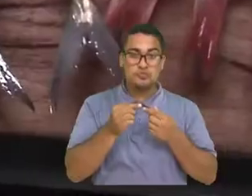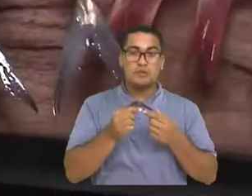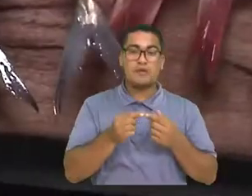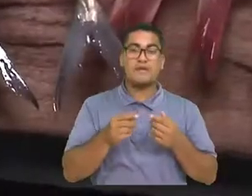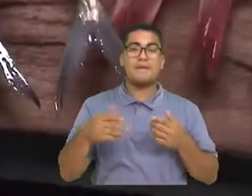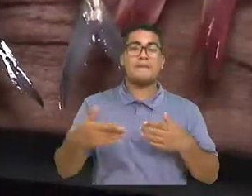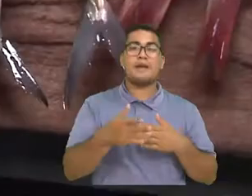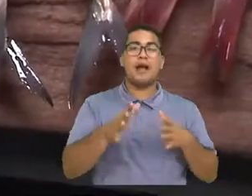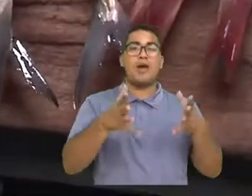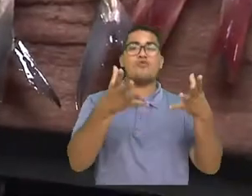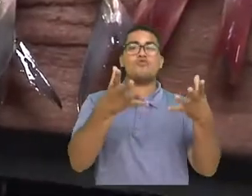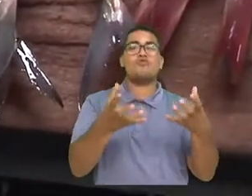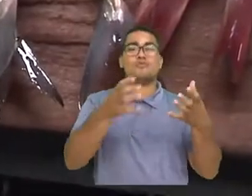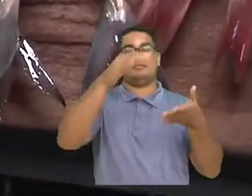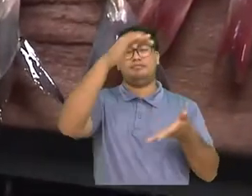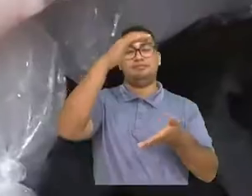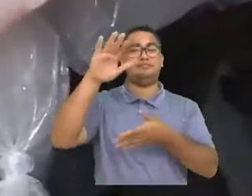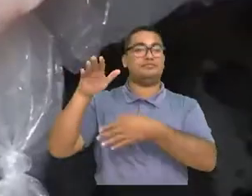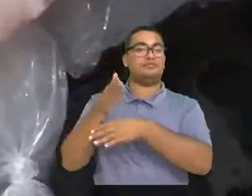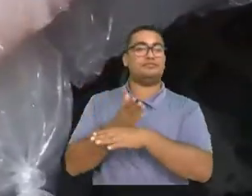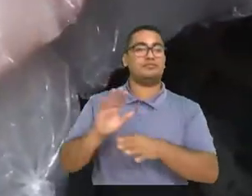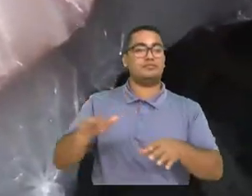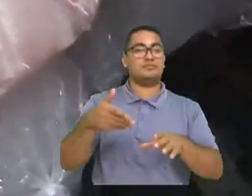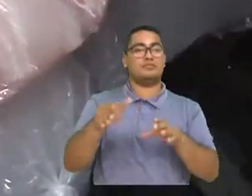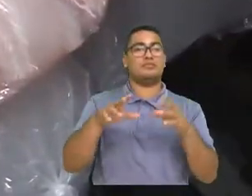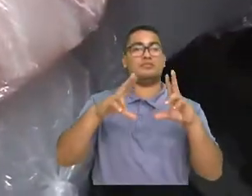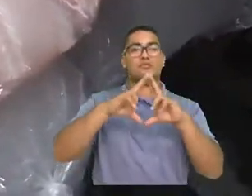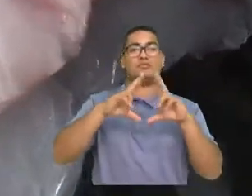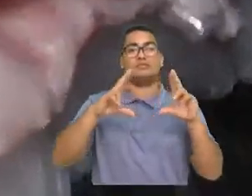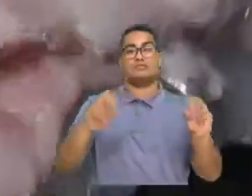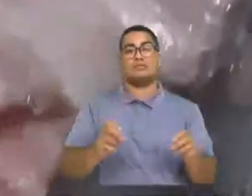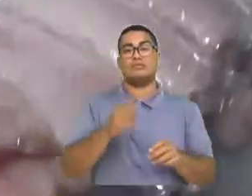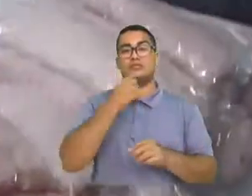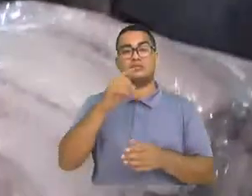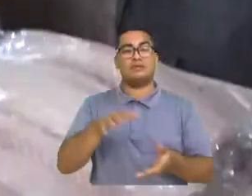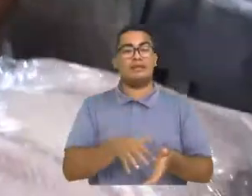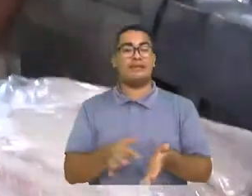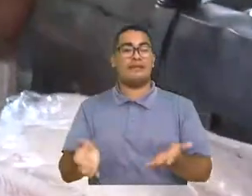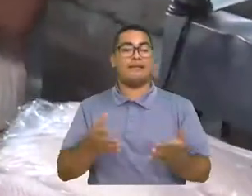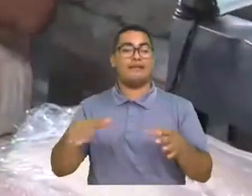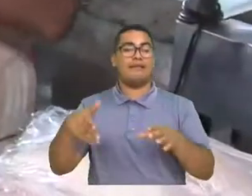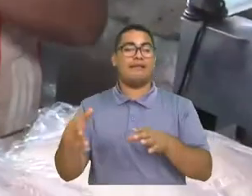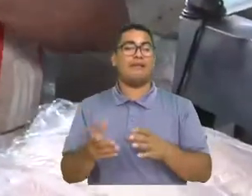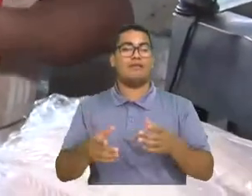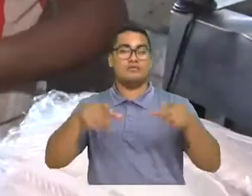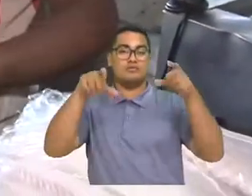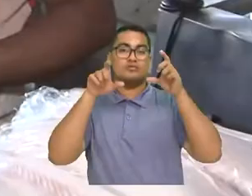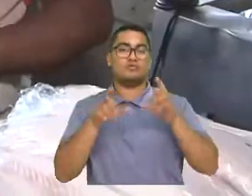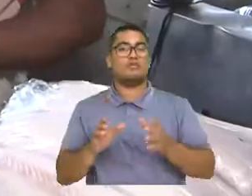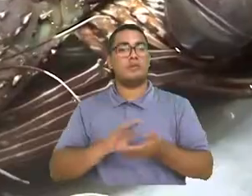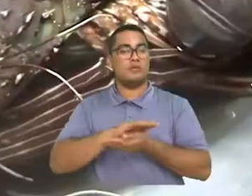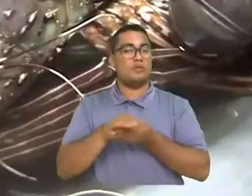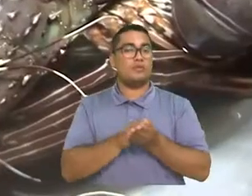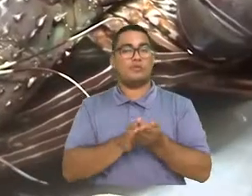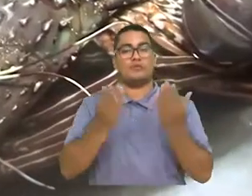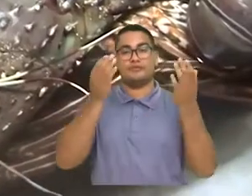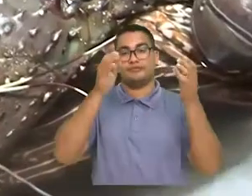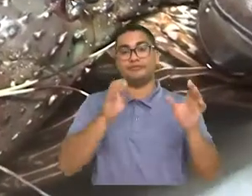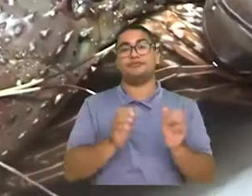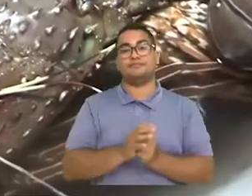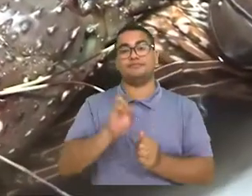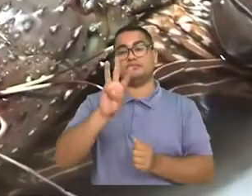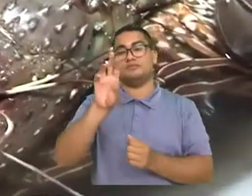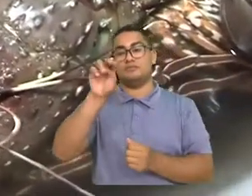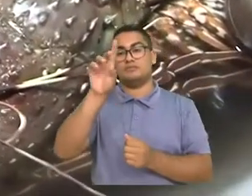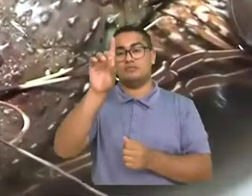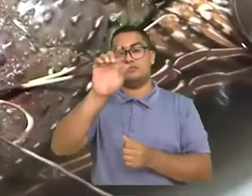preparados en variedad de platos típicos en los hogares nicaragüenses, ya sea con arroz, en guiso, sopa o tortas. Con cámara de Wendell Noguera